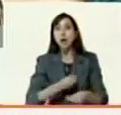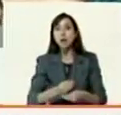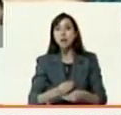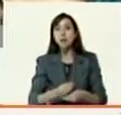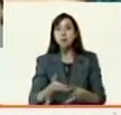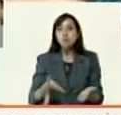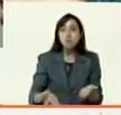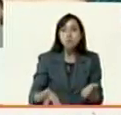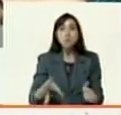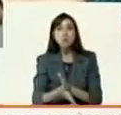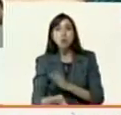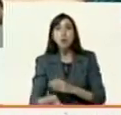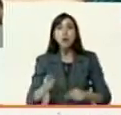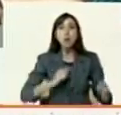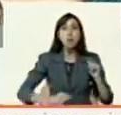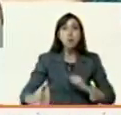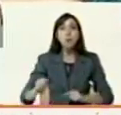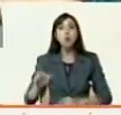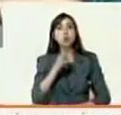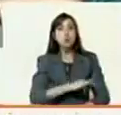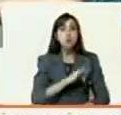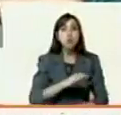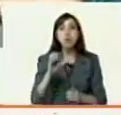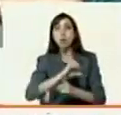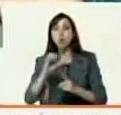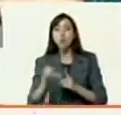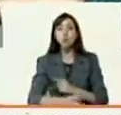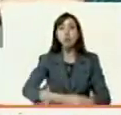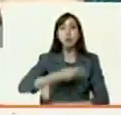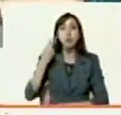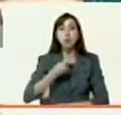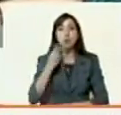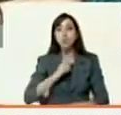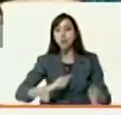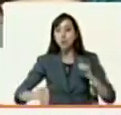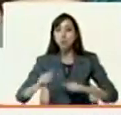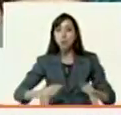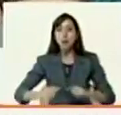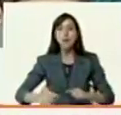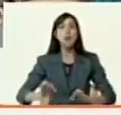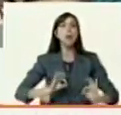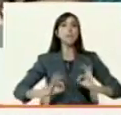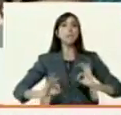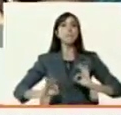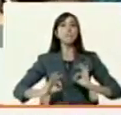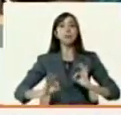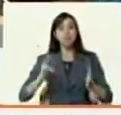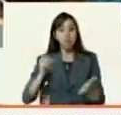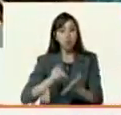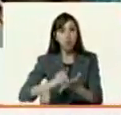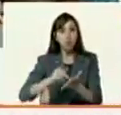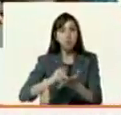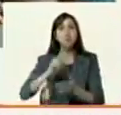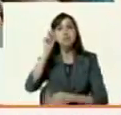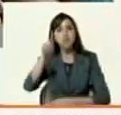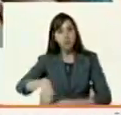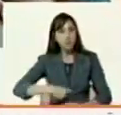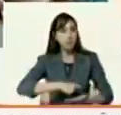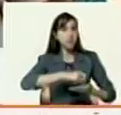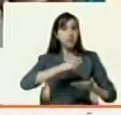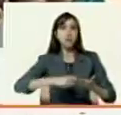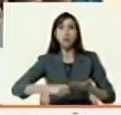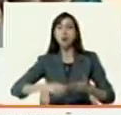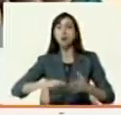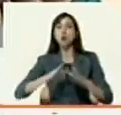los movimientos sociales, culturales, los movimientos políticos también se han activado en la solidaridad con Venezuela y están firmando, en todo el